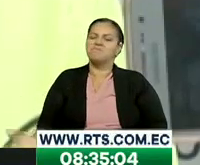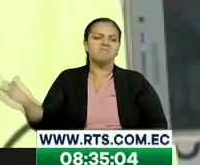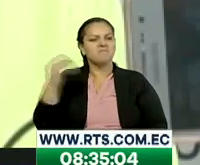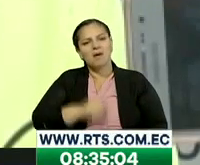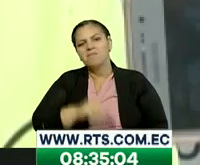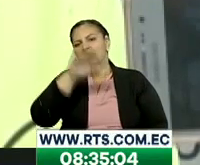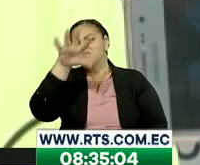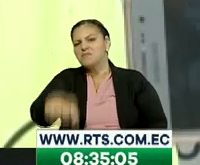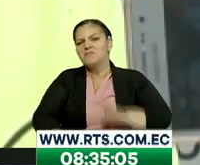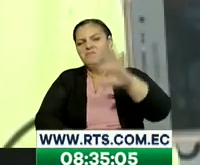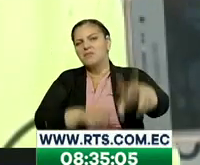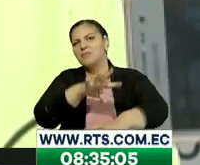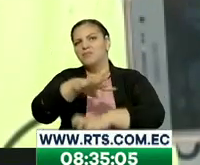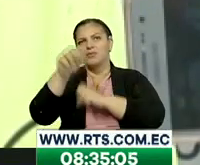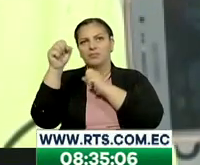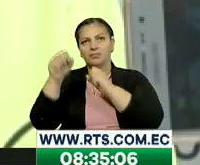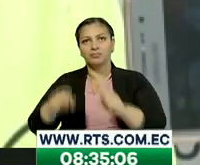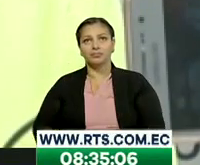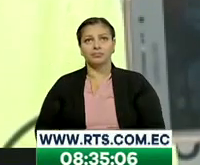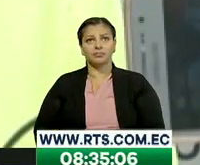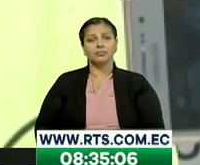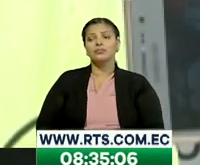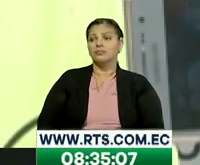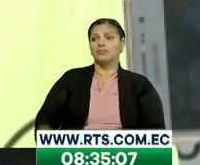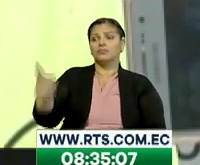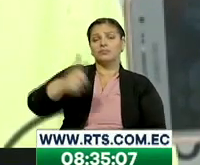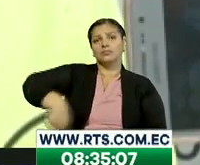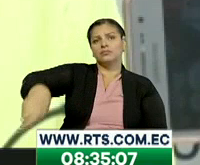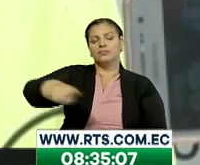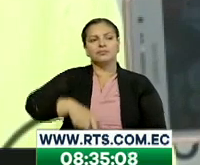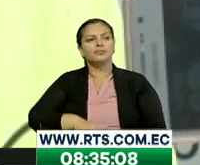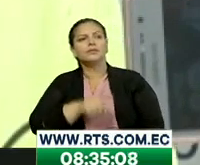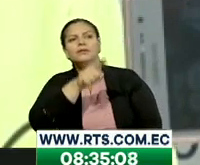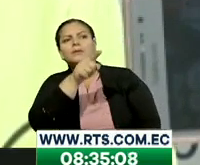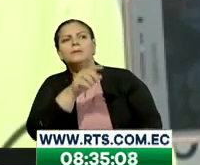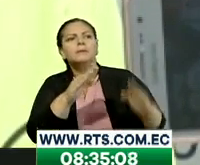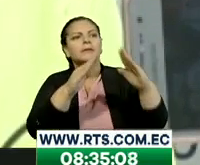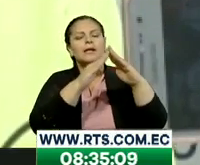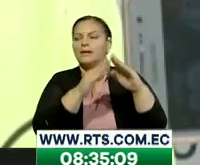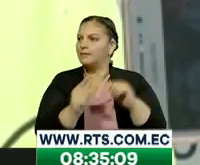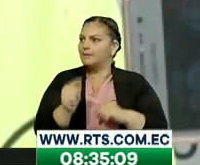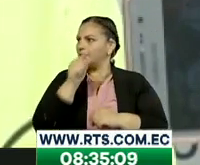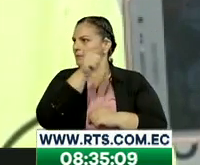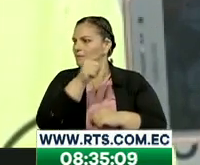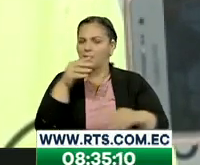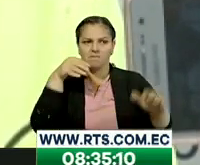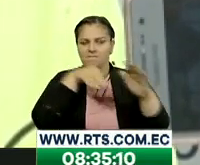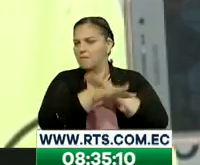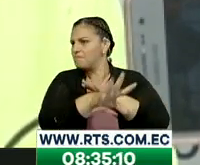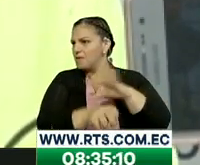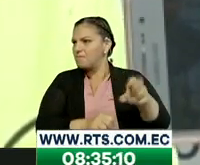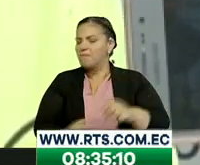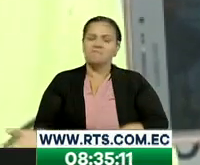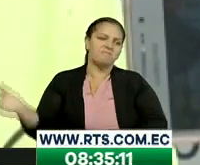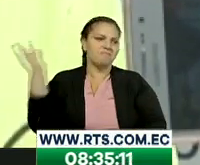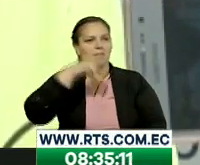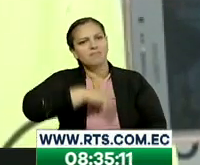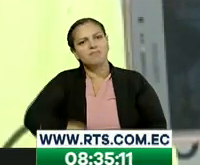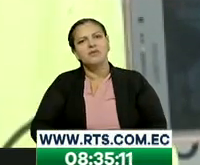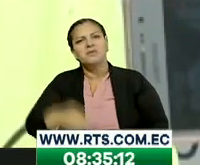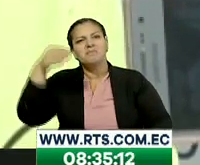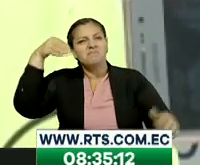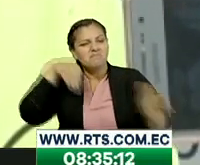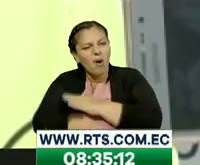modalidades justamente era el estruche y el robo justamente a unidades económicas, robo a domicilios